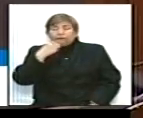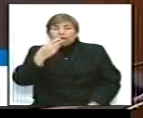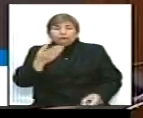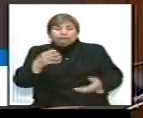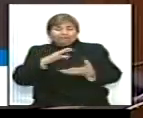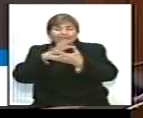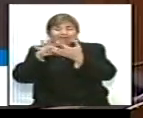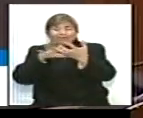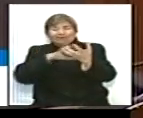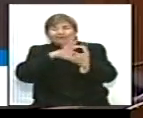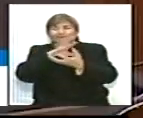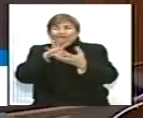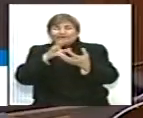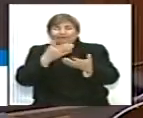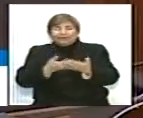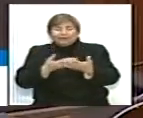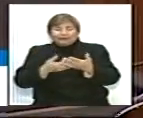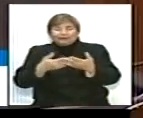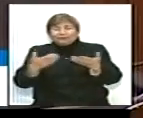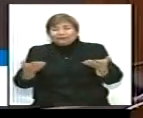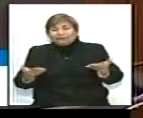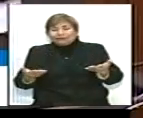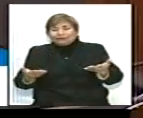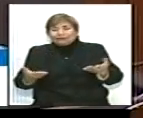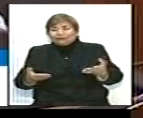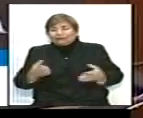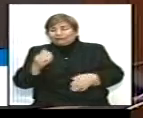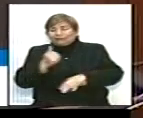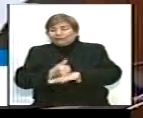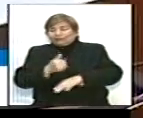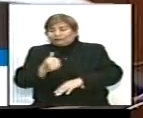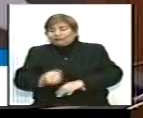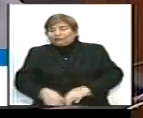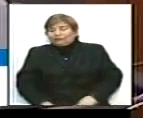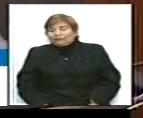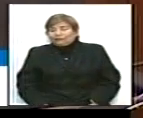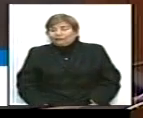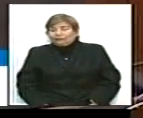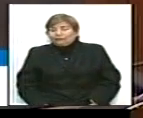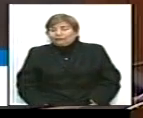de contaminación ambiental culposa.